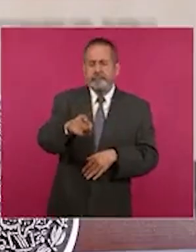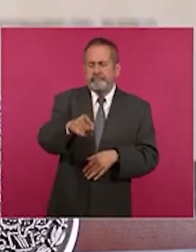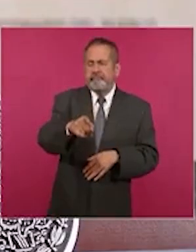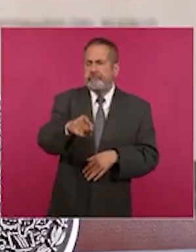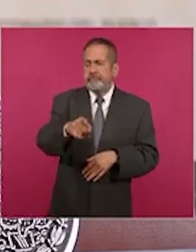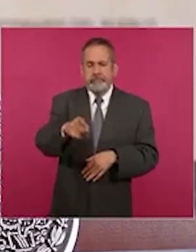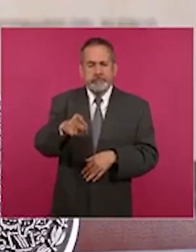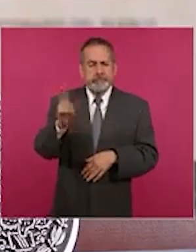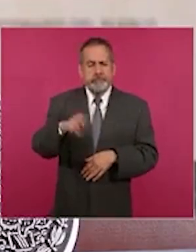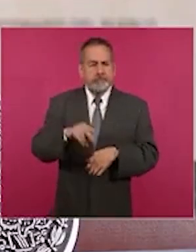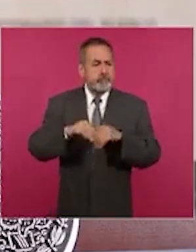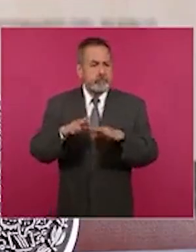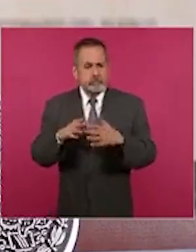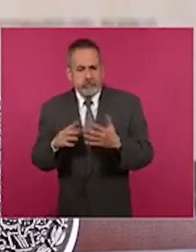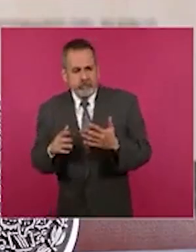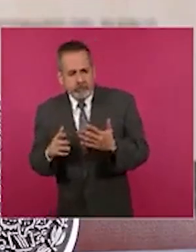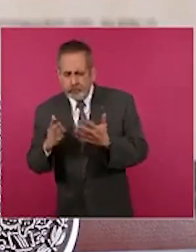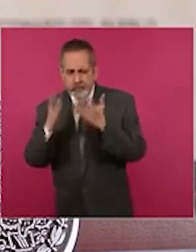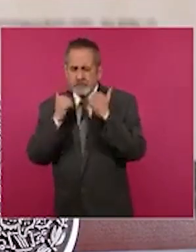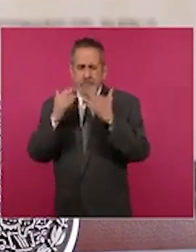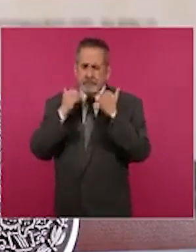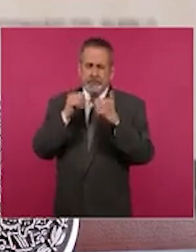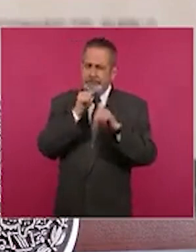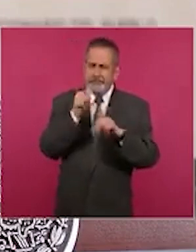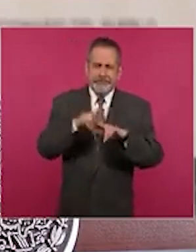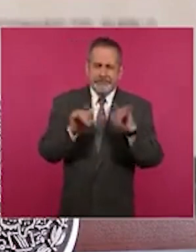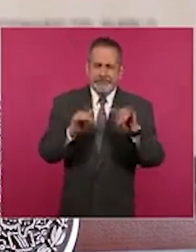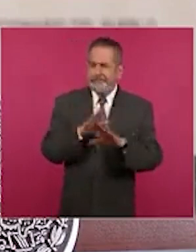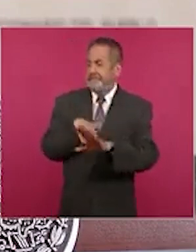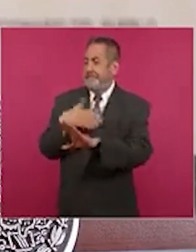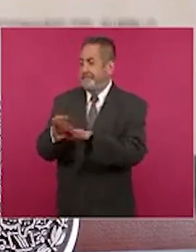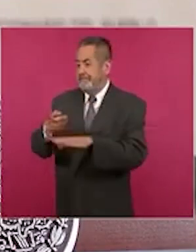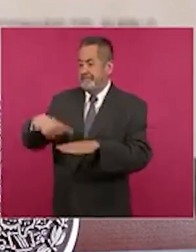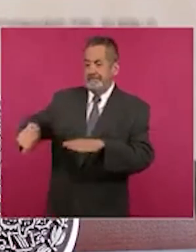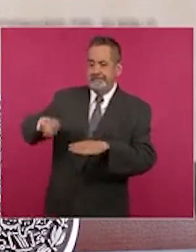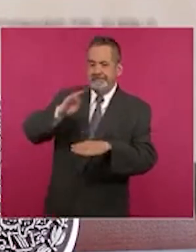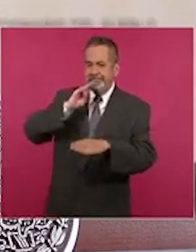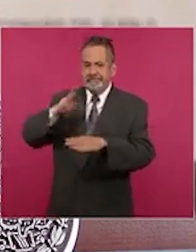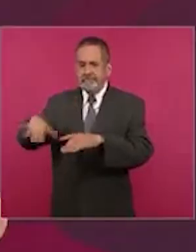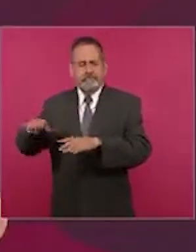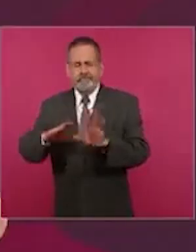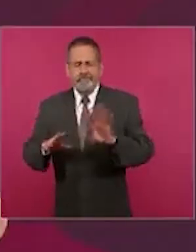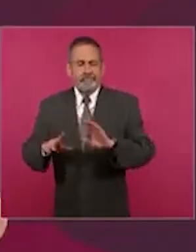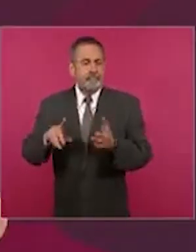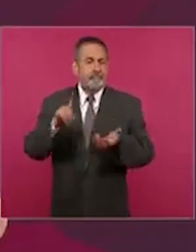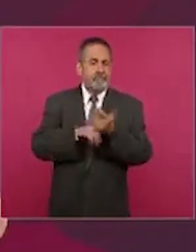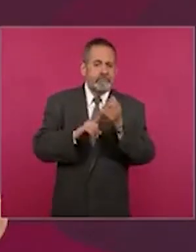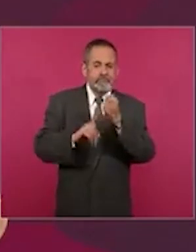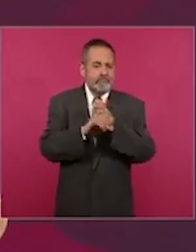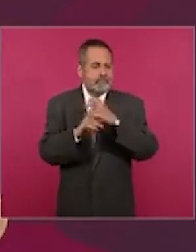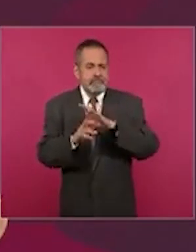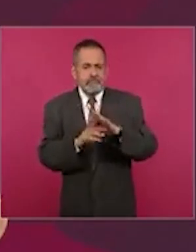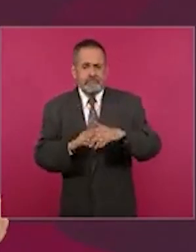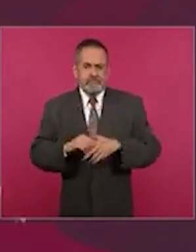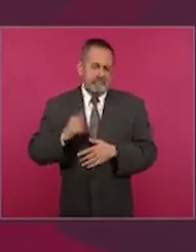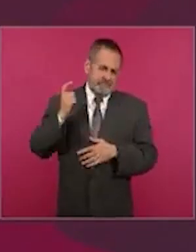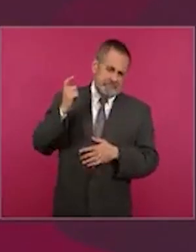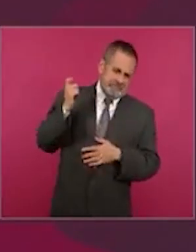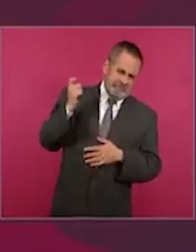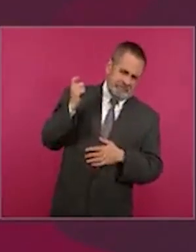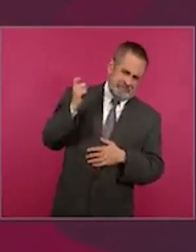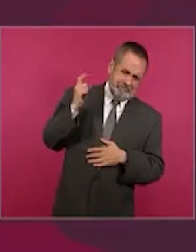no se reporta esas agresiones subieron algunos tiros hacia arriba pero no una agresión